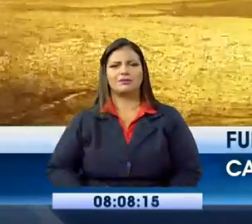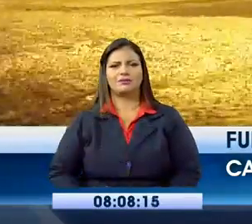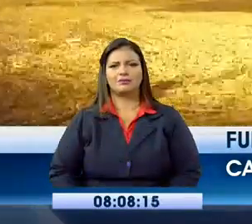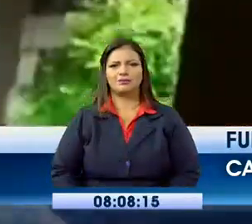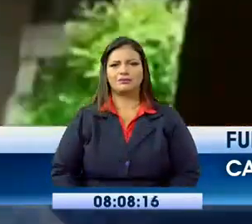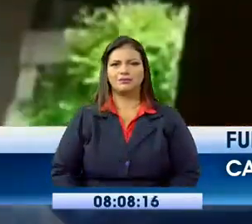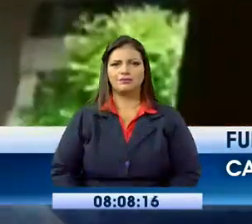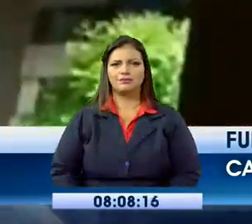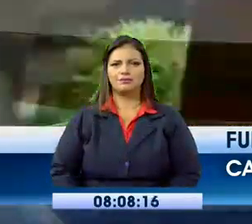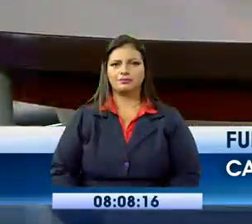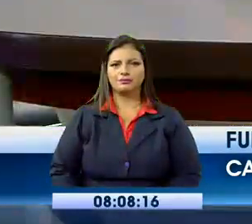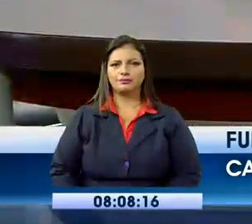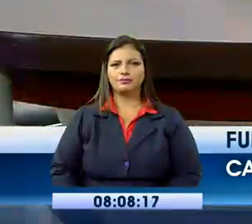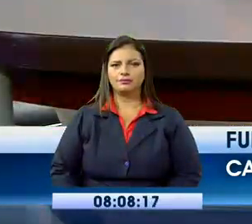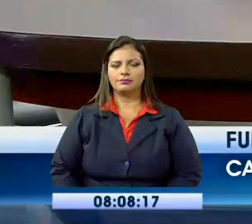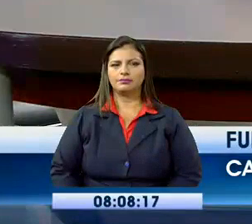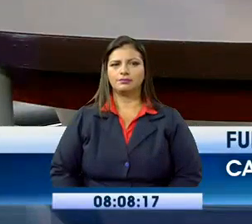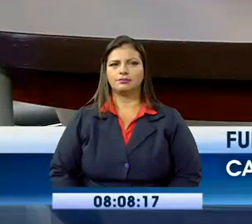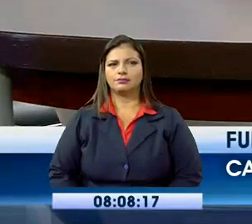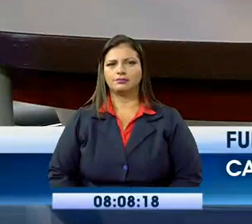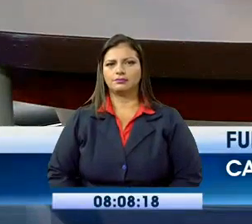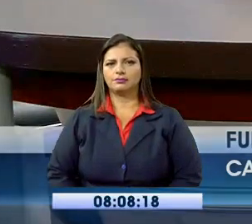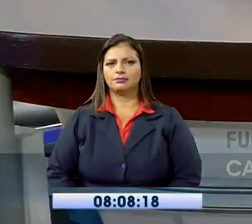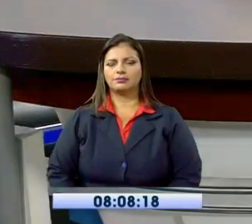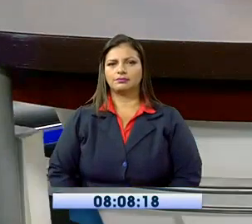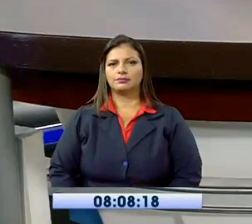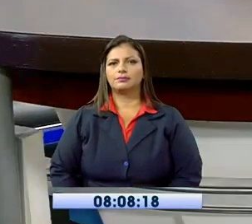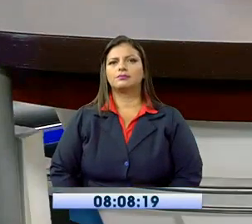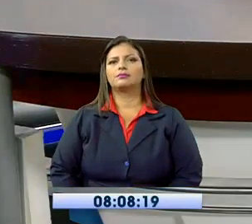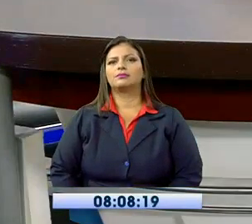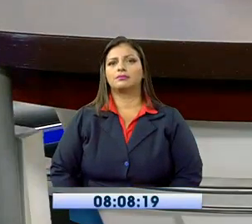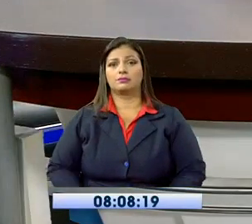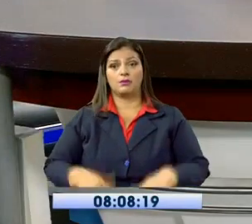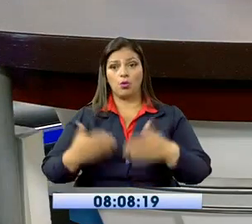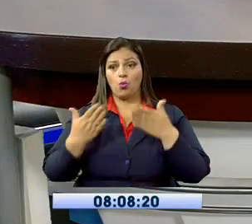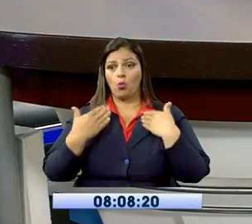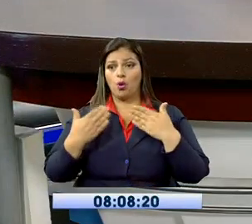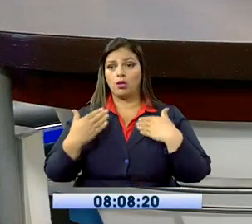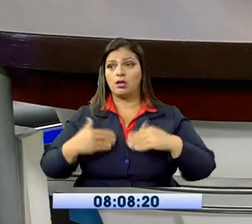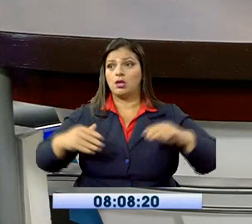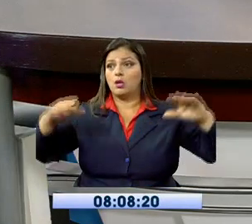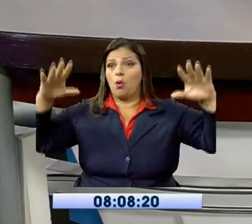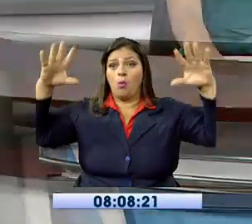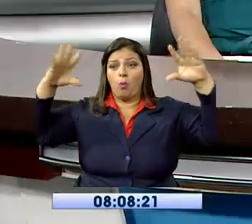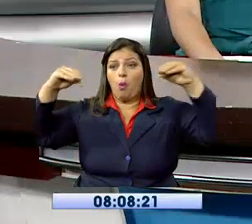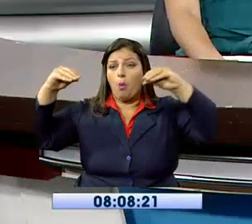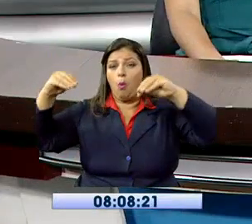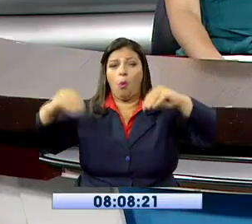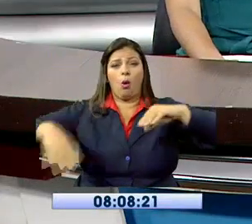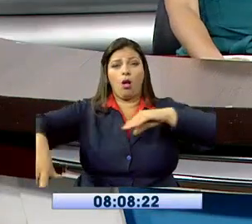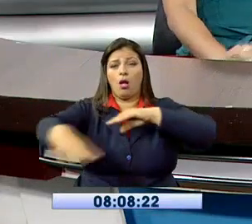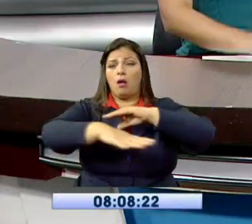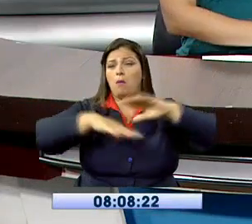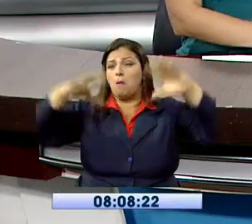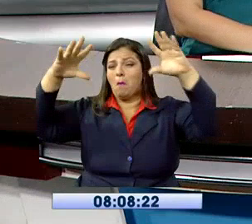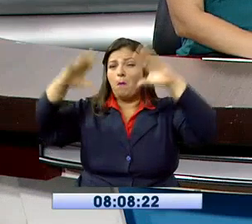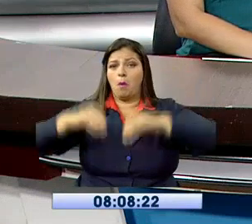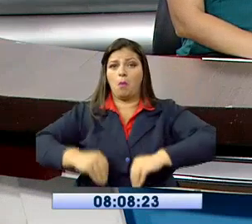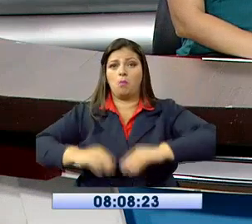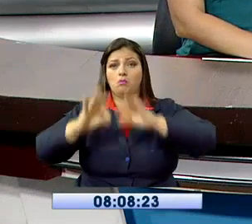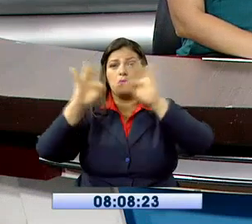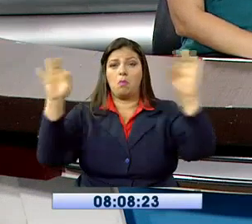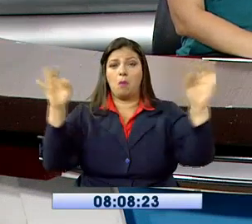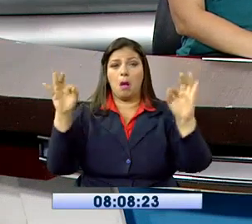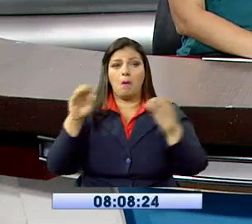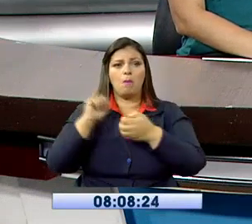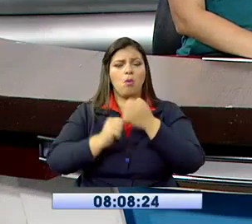Y ahora que hablamos del fluido eléctrico ahí en el caso de Machala, aquí en Guayaquil no ha pasado, por lo menos que se conozca o se sepa o que nos hayan denunciado. Lo que sí